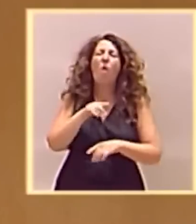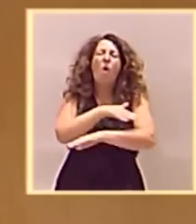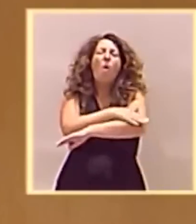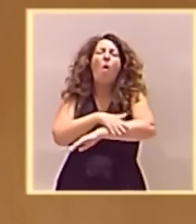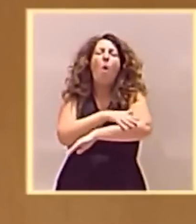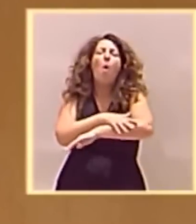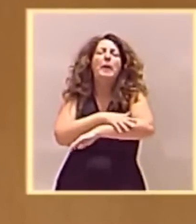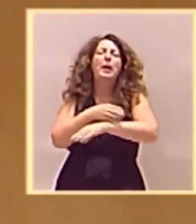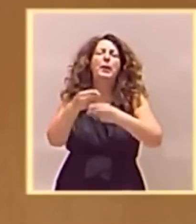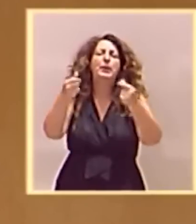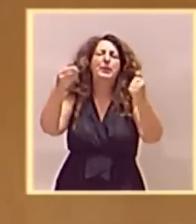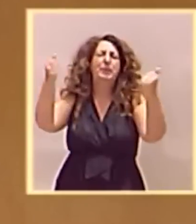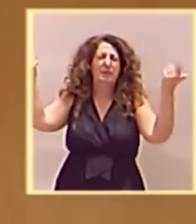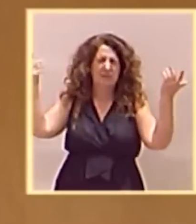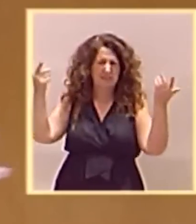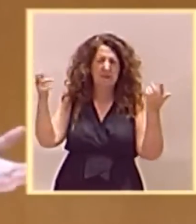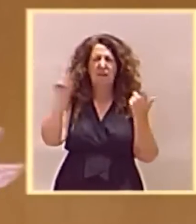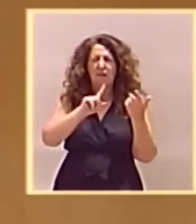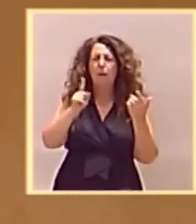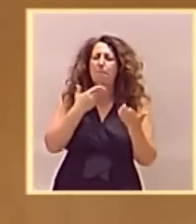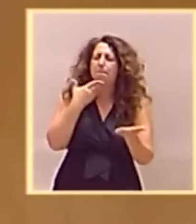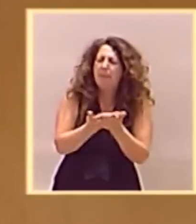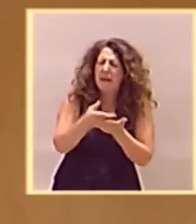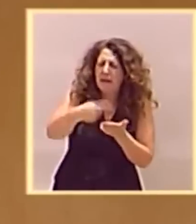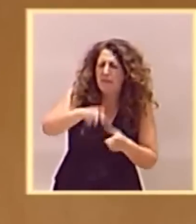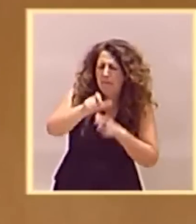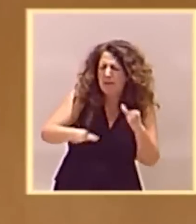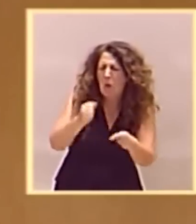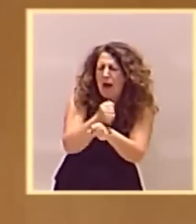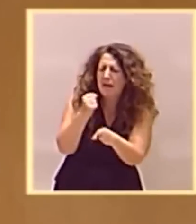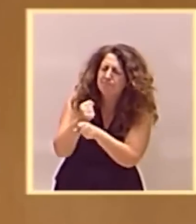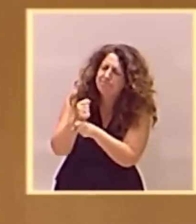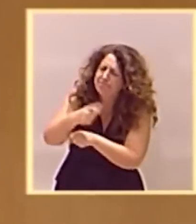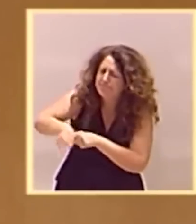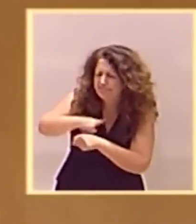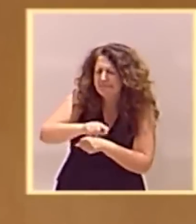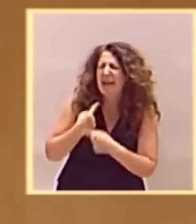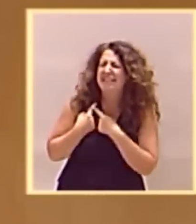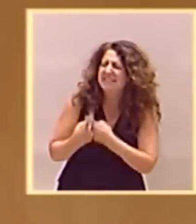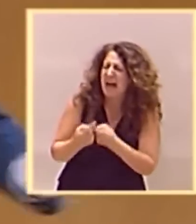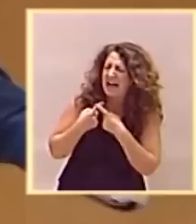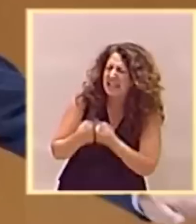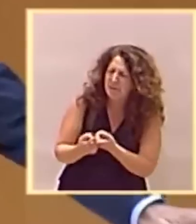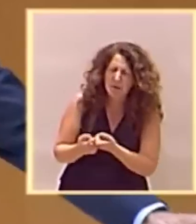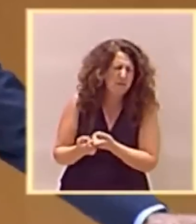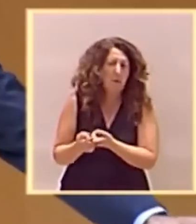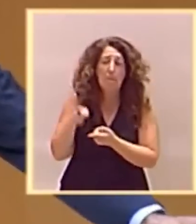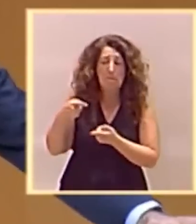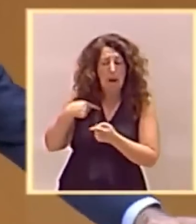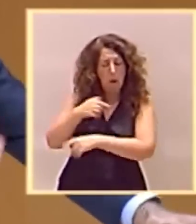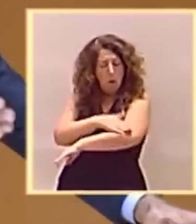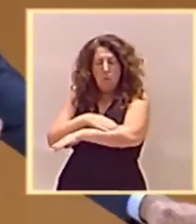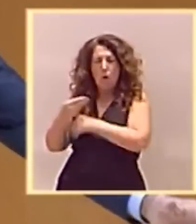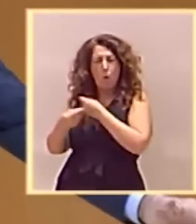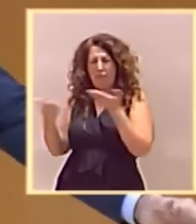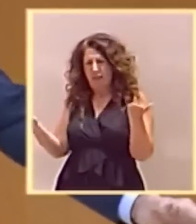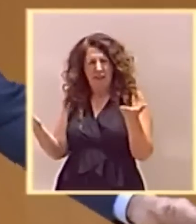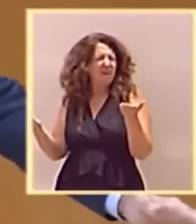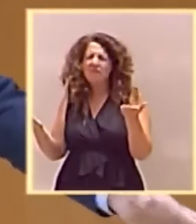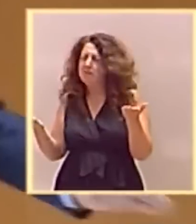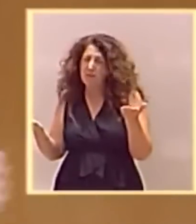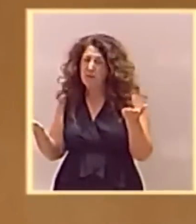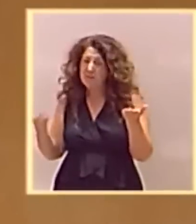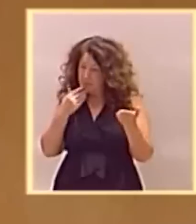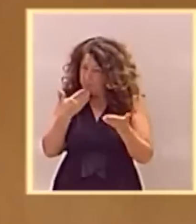gobierno sobredimensionado que pide sacrificio a los españoles pero no hace ninguno, o un gobierno sometido. Señor Sánchez, rompa con sus